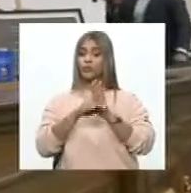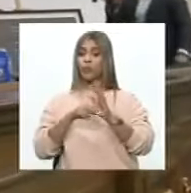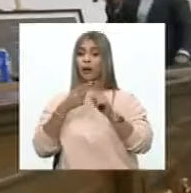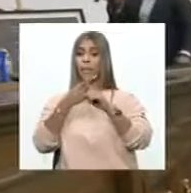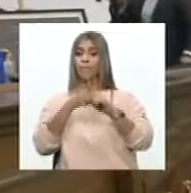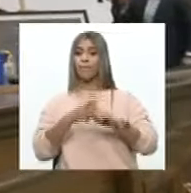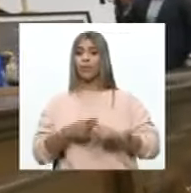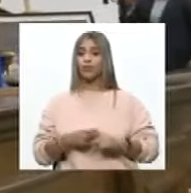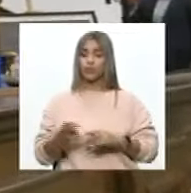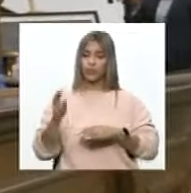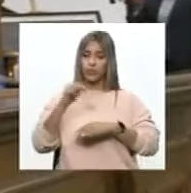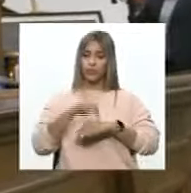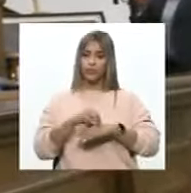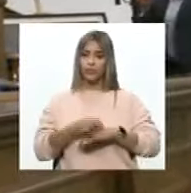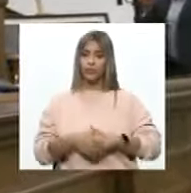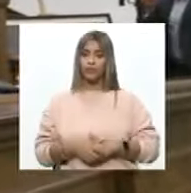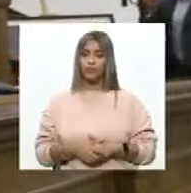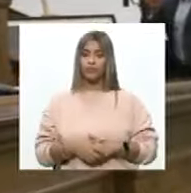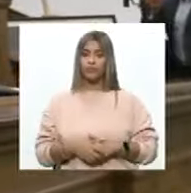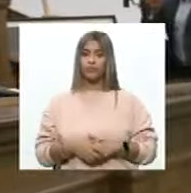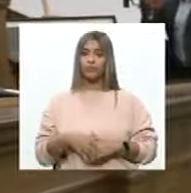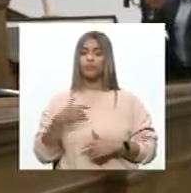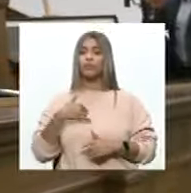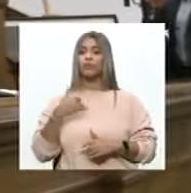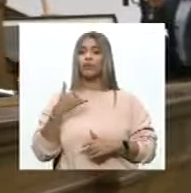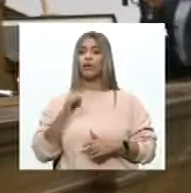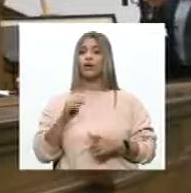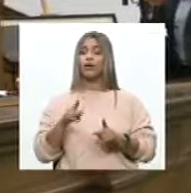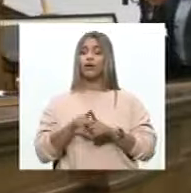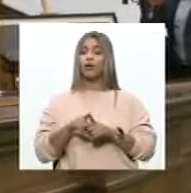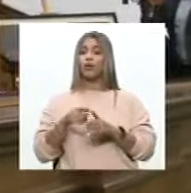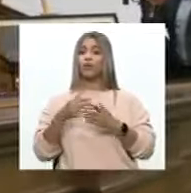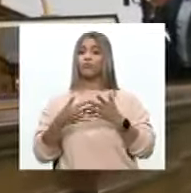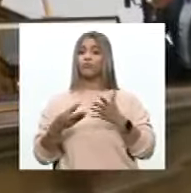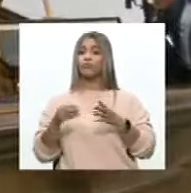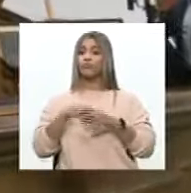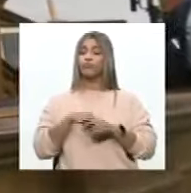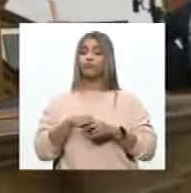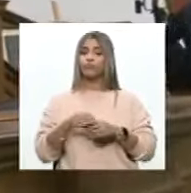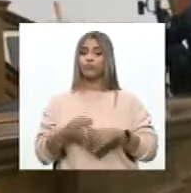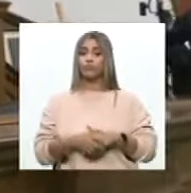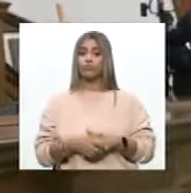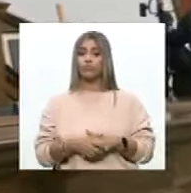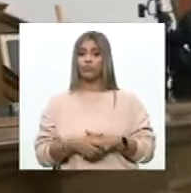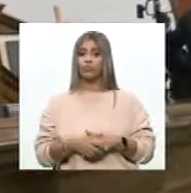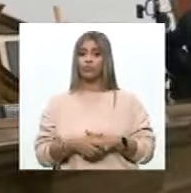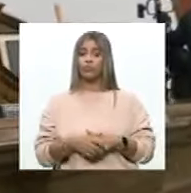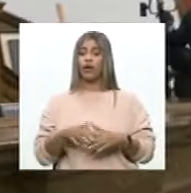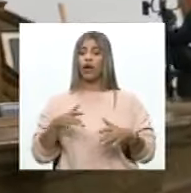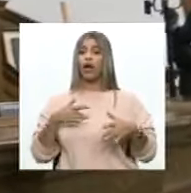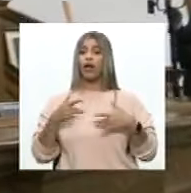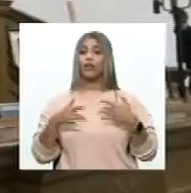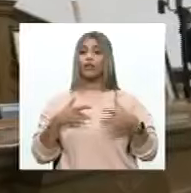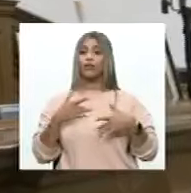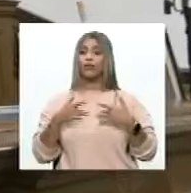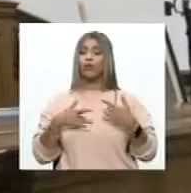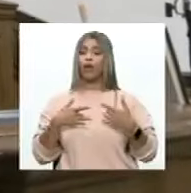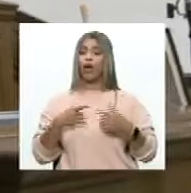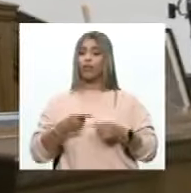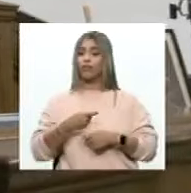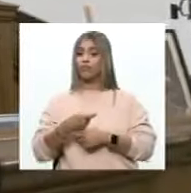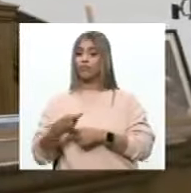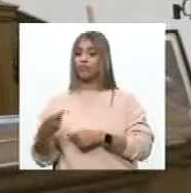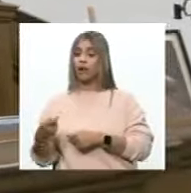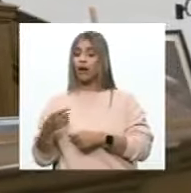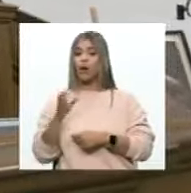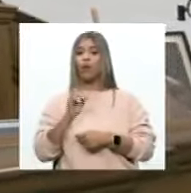presupuesto nacional, que los obtenemos como origen interno a través de las actividades tributarias, pero